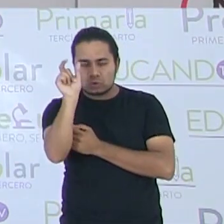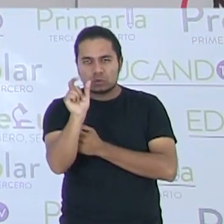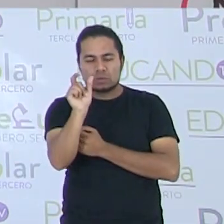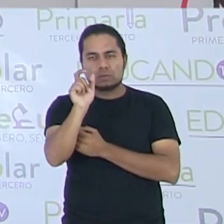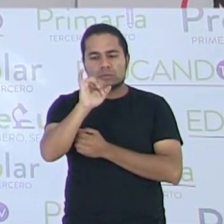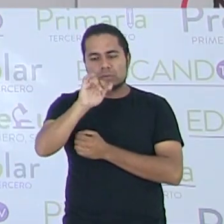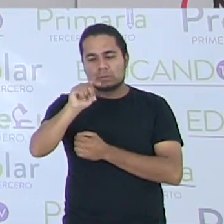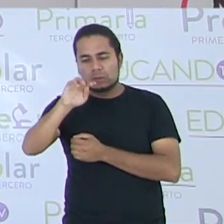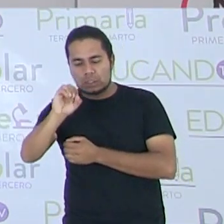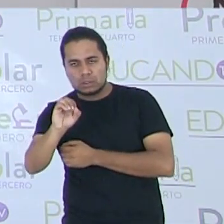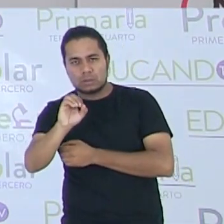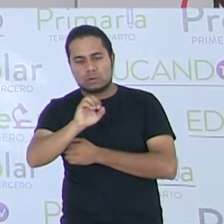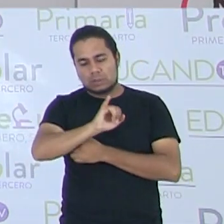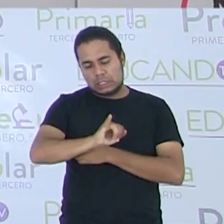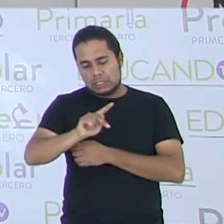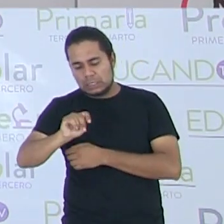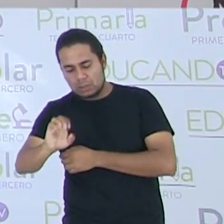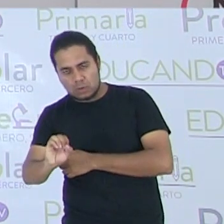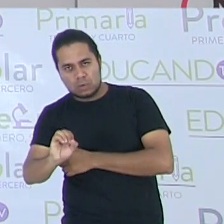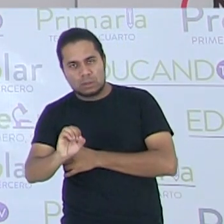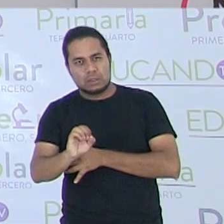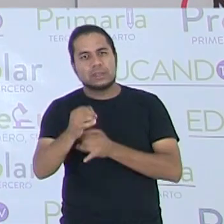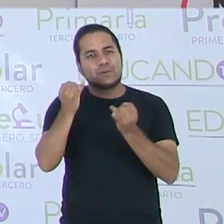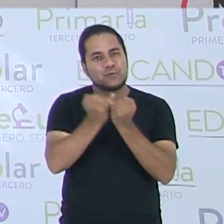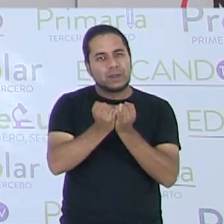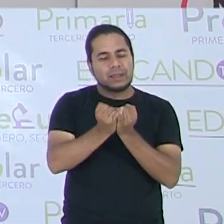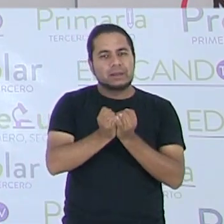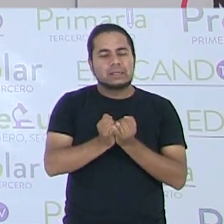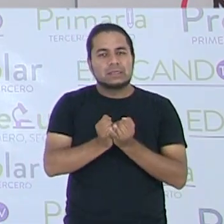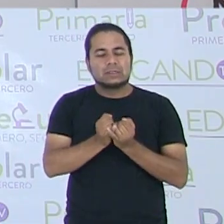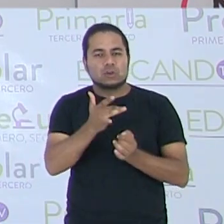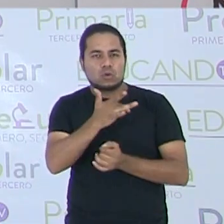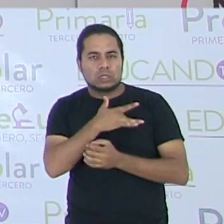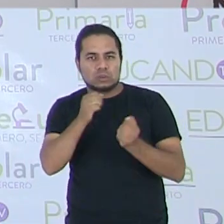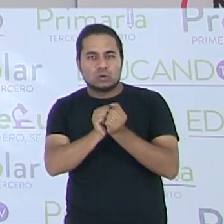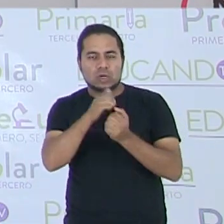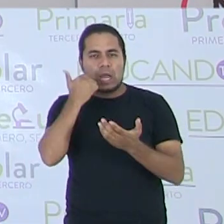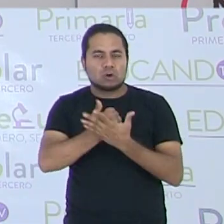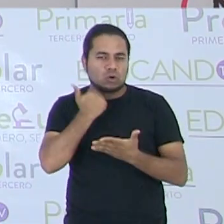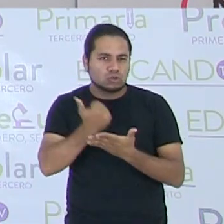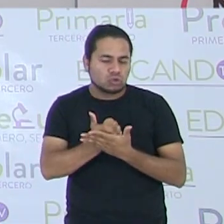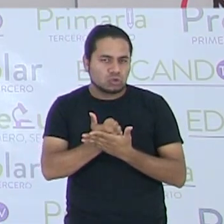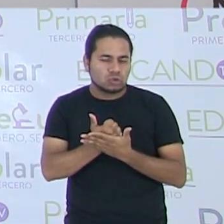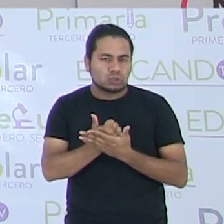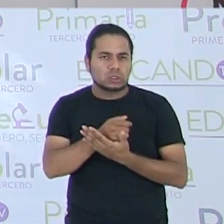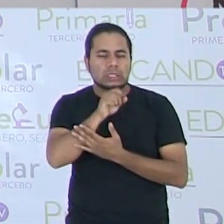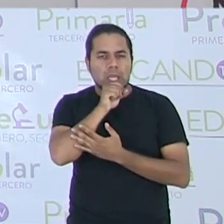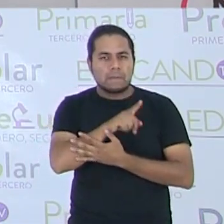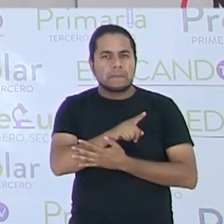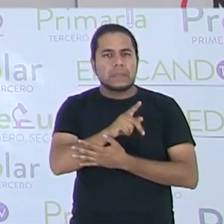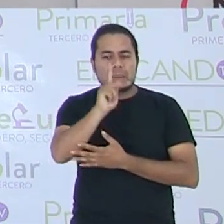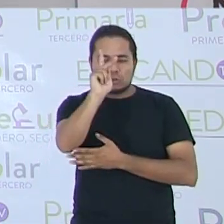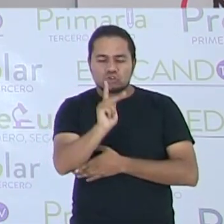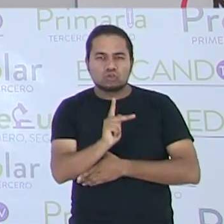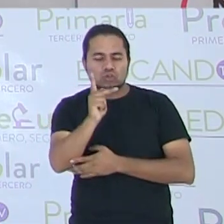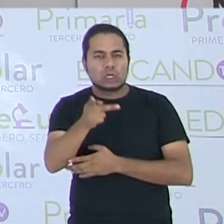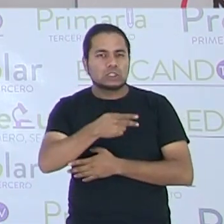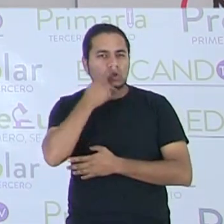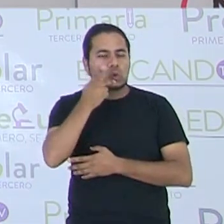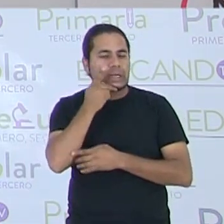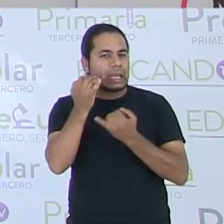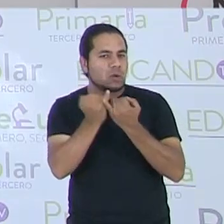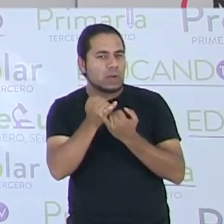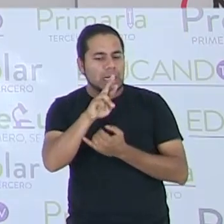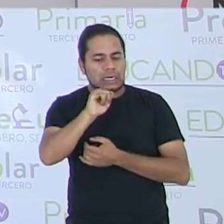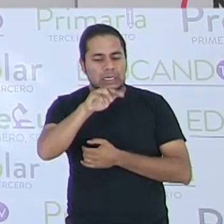Botoncito, pequeñito. Corazón con arroz. También es una rima, pero este